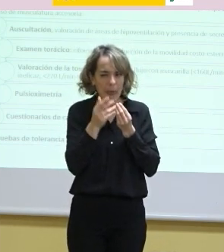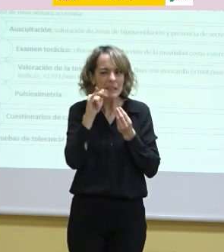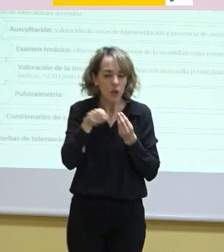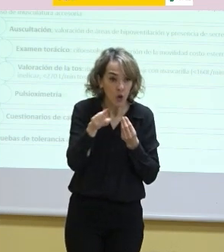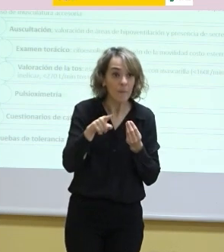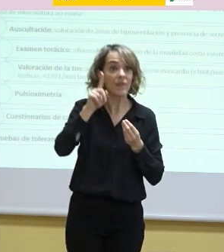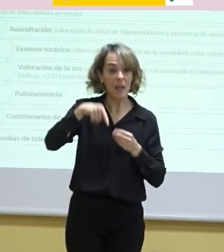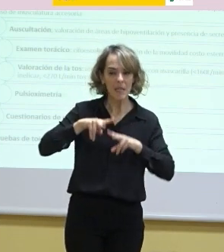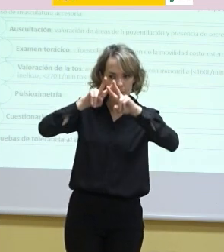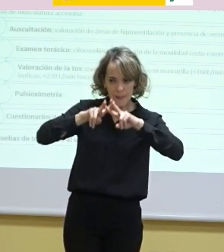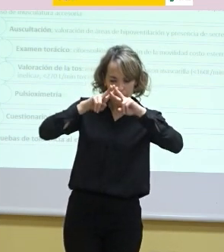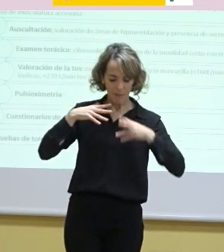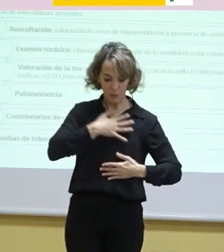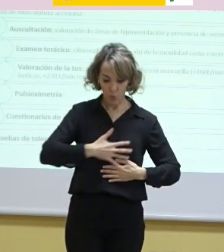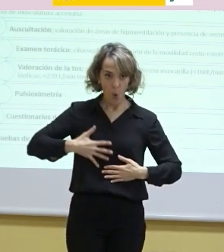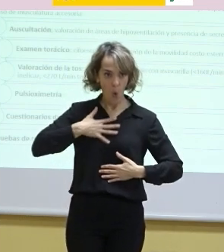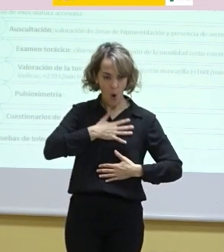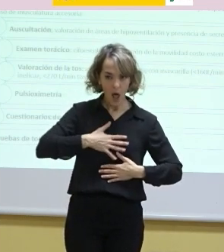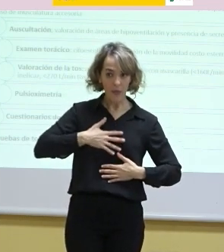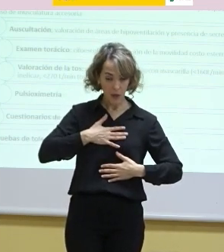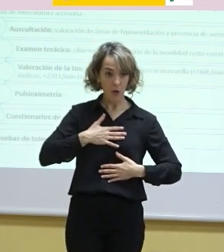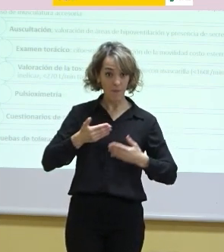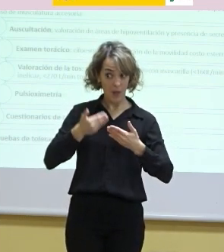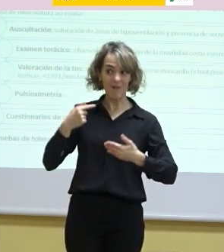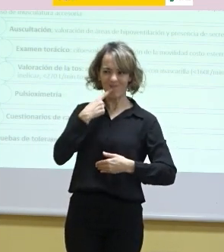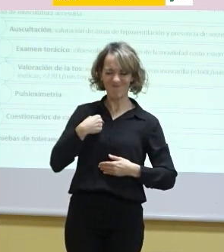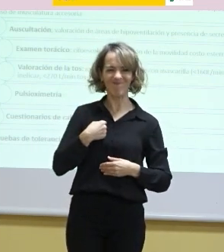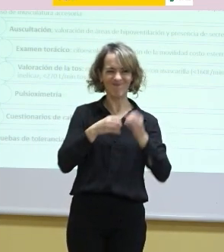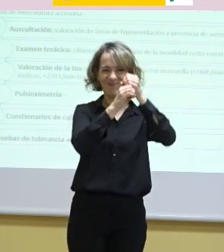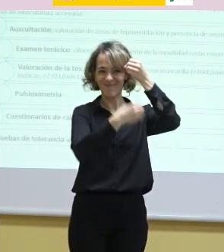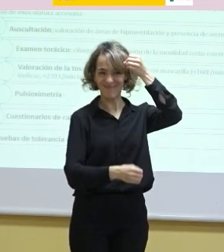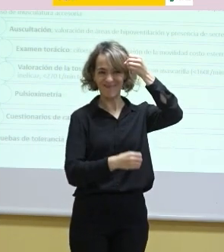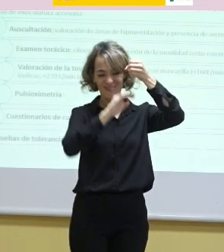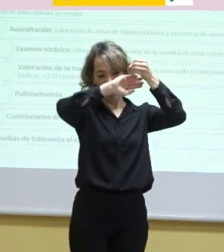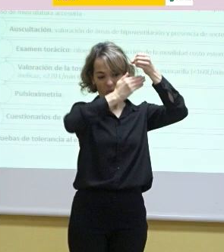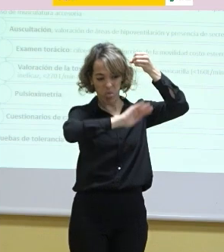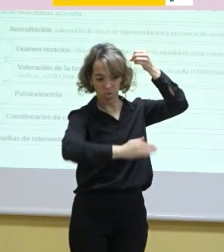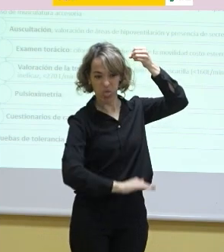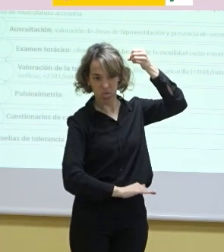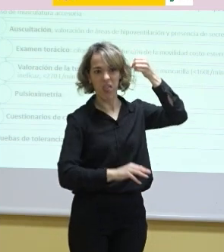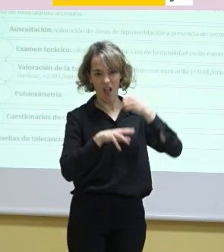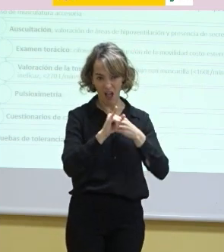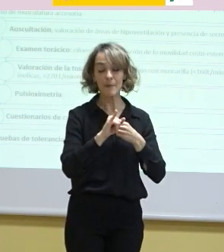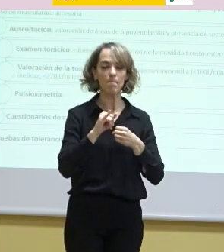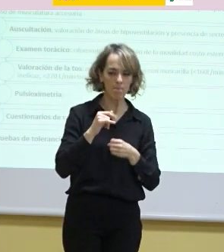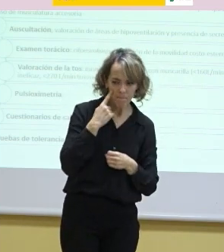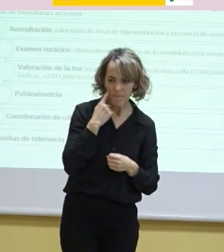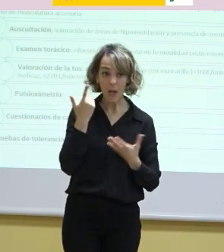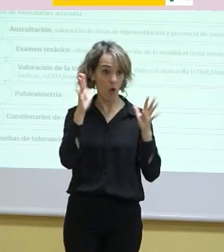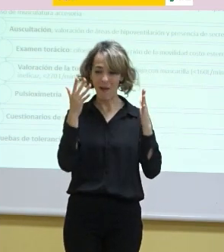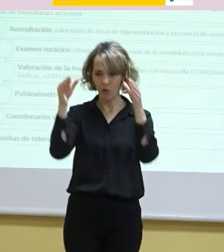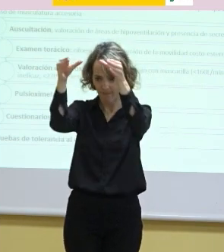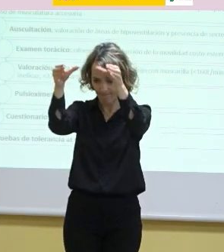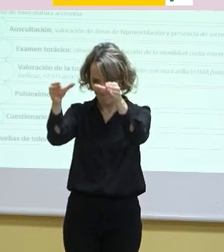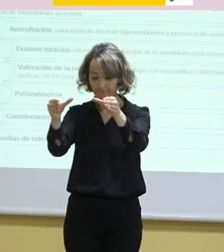Realizamos también un examen torácico, en este caso ya nos habían indicado que había cifoescoliosis, y también a simple vista y testándolo con las manos se ve